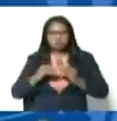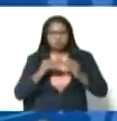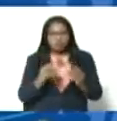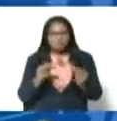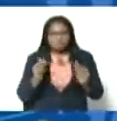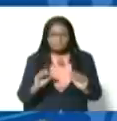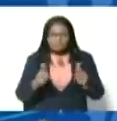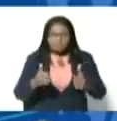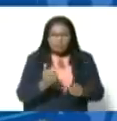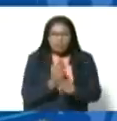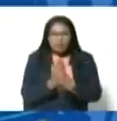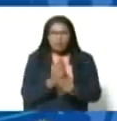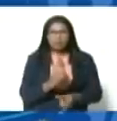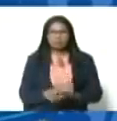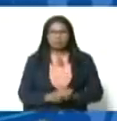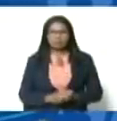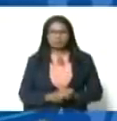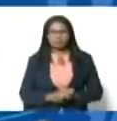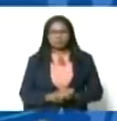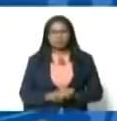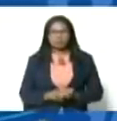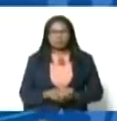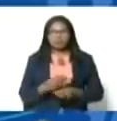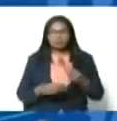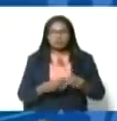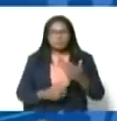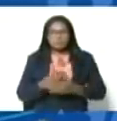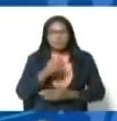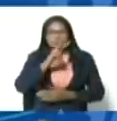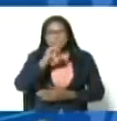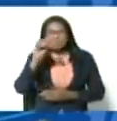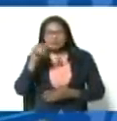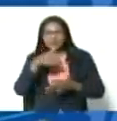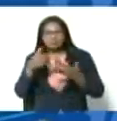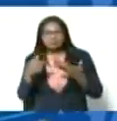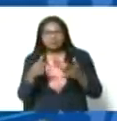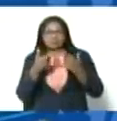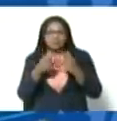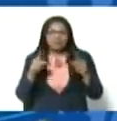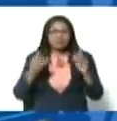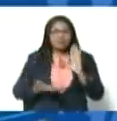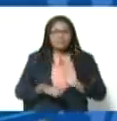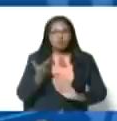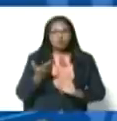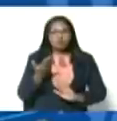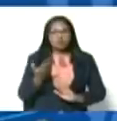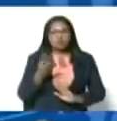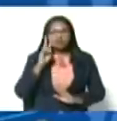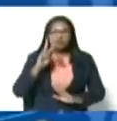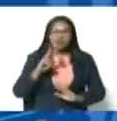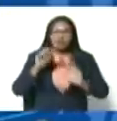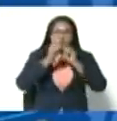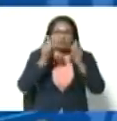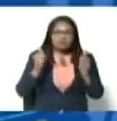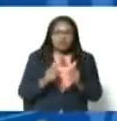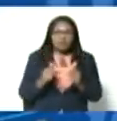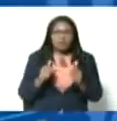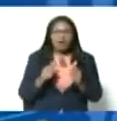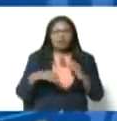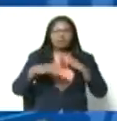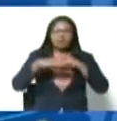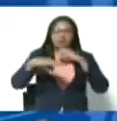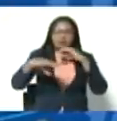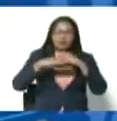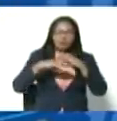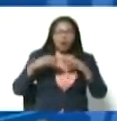operativos. Logramos la fabricación de más de 20 piezas distintas importantes dentro de lo que son los sistemas Metrobús. Hemos logrado